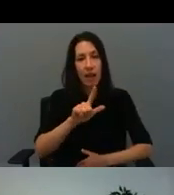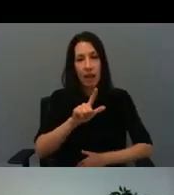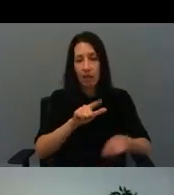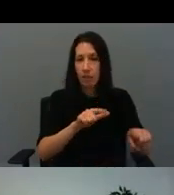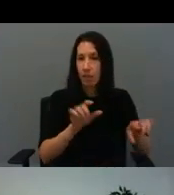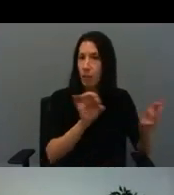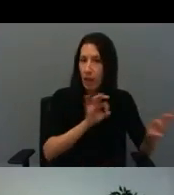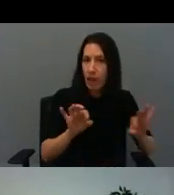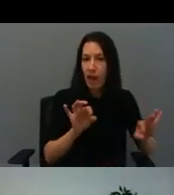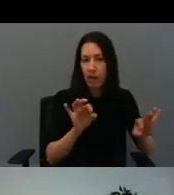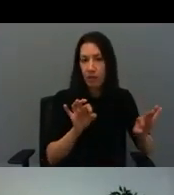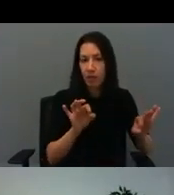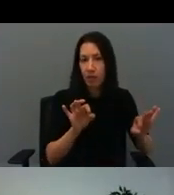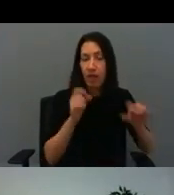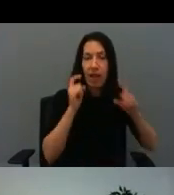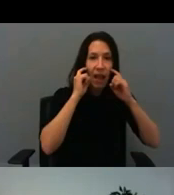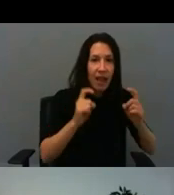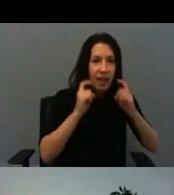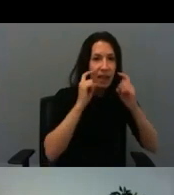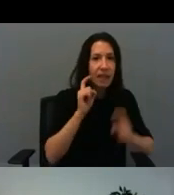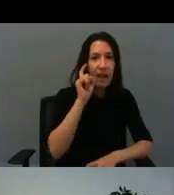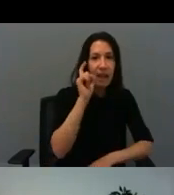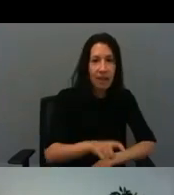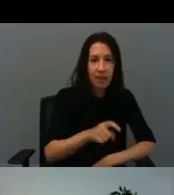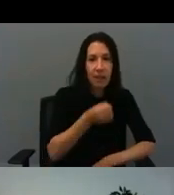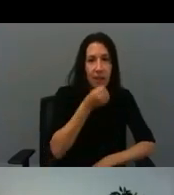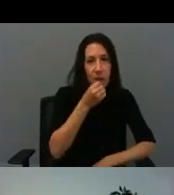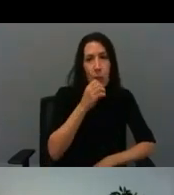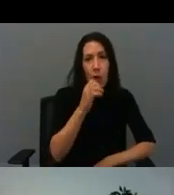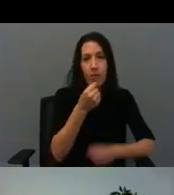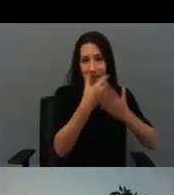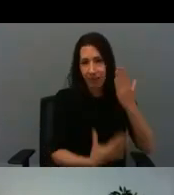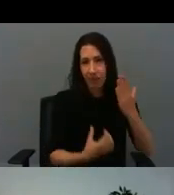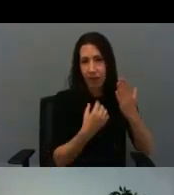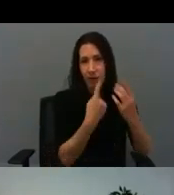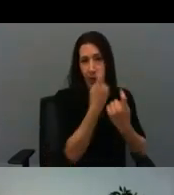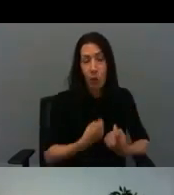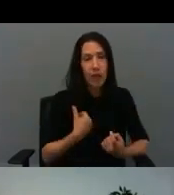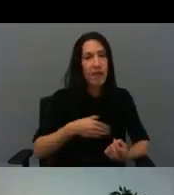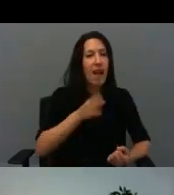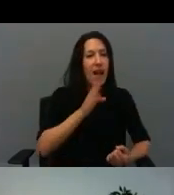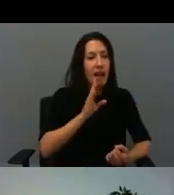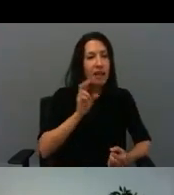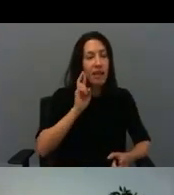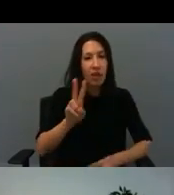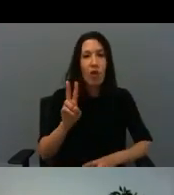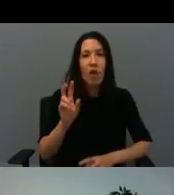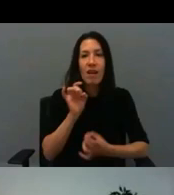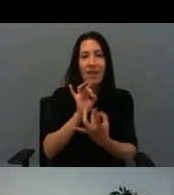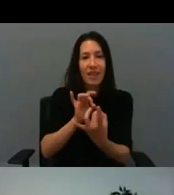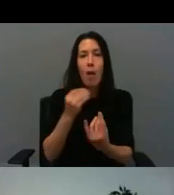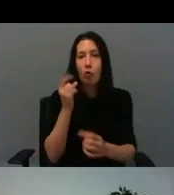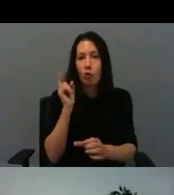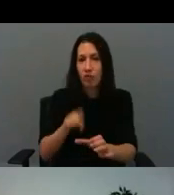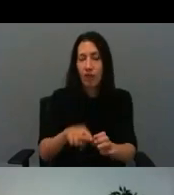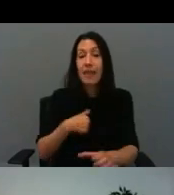Raquel intenta reactivar su audio, porque además tiene varias preguntas y he visto que estaba muy activa interviniendo en el chat, con lo cual sería